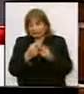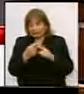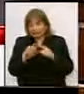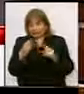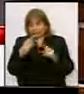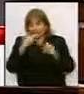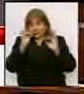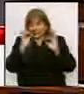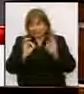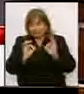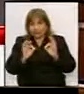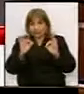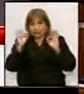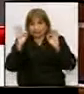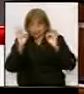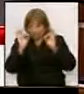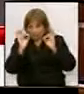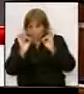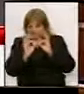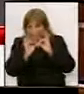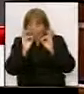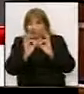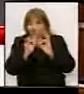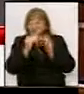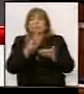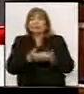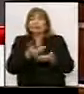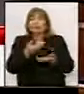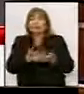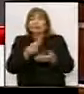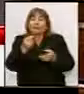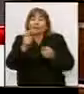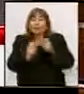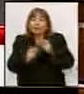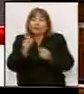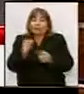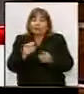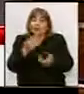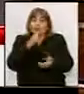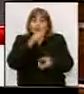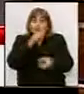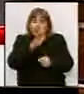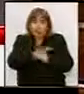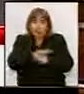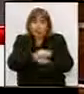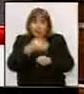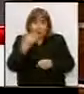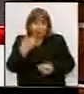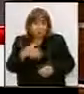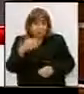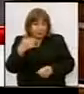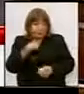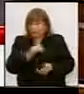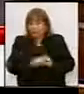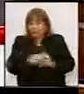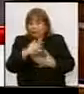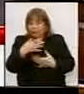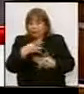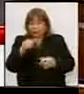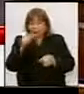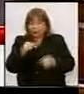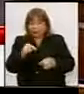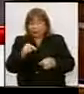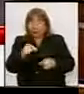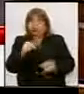queremos es eficacia, lo que queremos es que este dinero o las personas que han comprometido gravemente los intereses de este banco